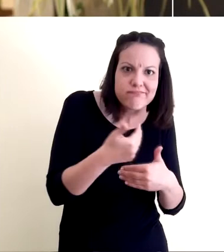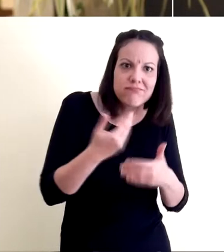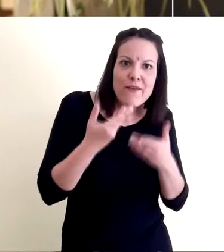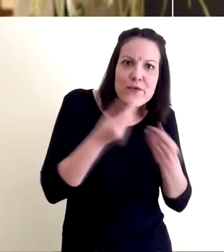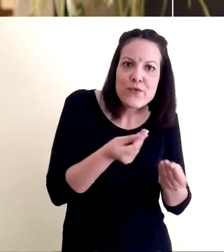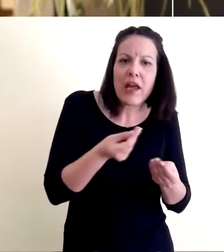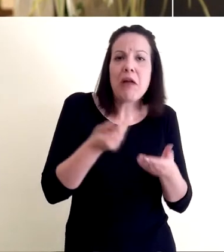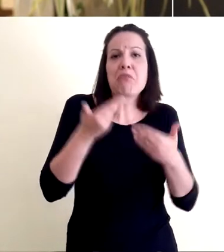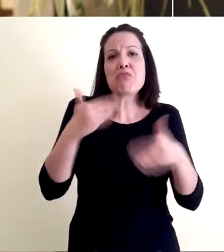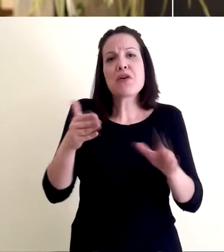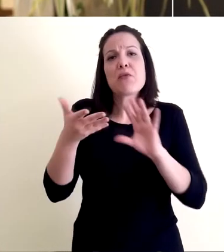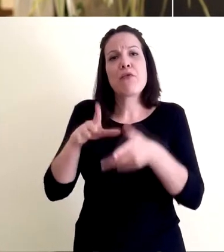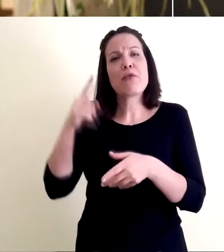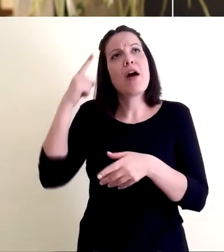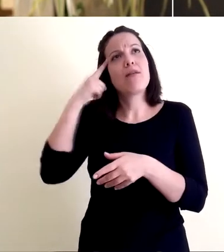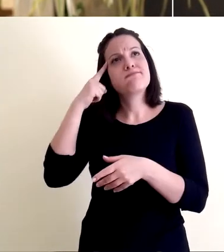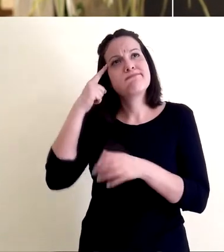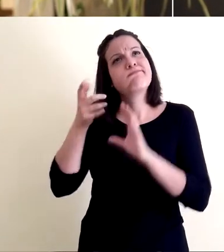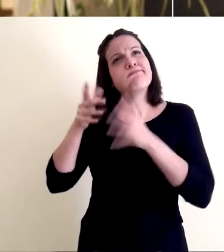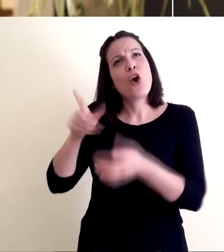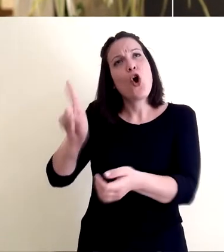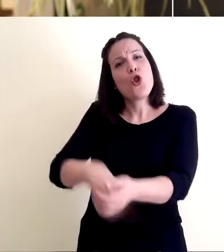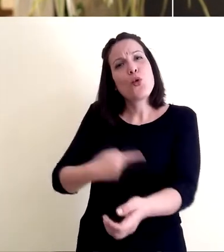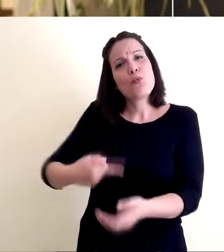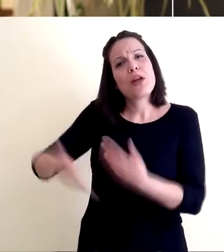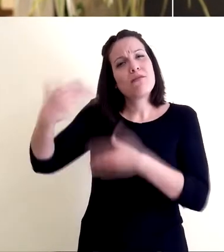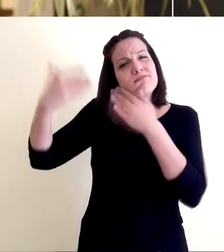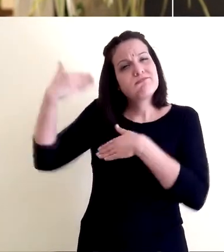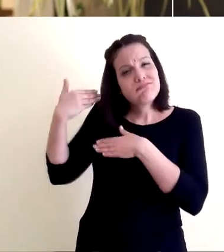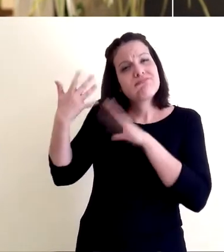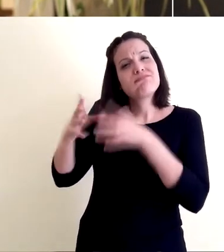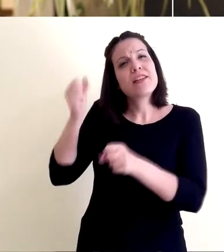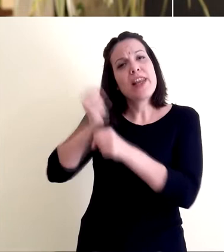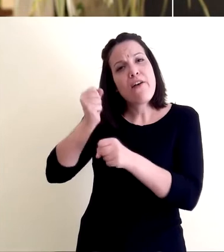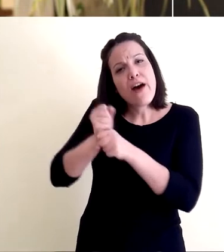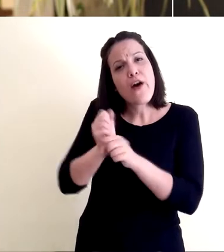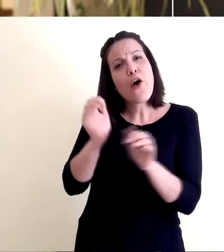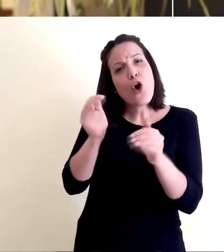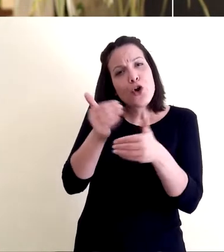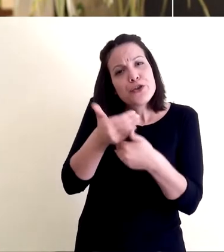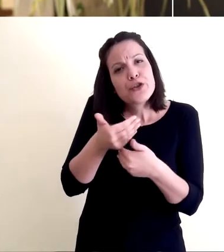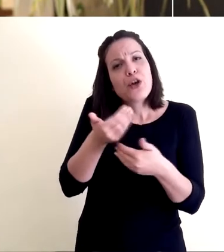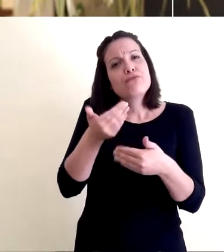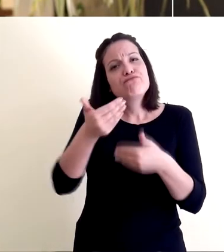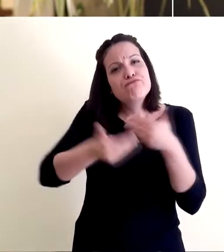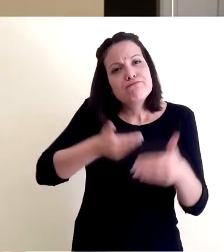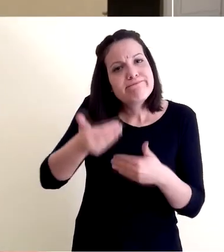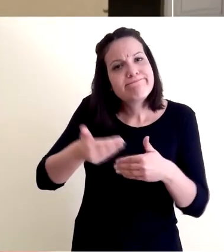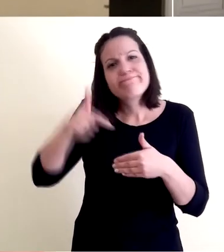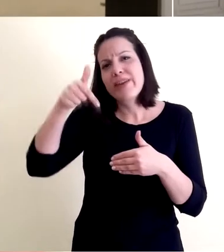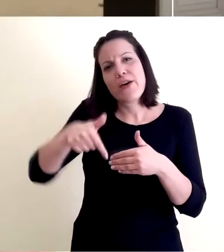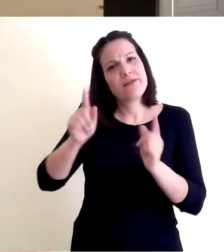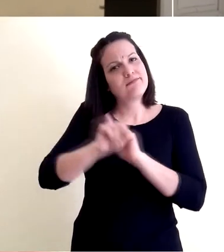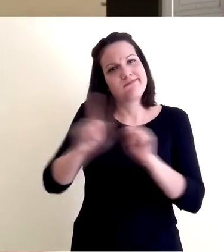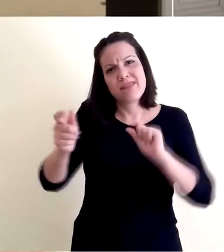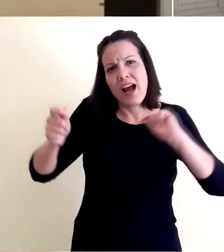viene acostumbrado a determinado modo de funcionamiento, de trabajo con los niños, de contención con los niños, y ahora hay que ensayar